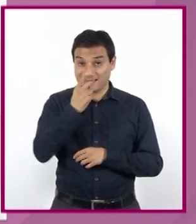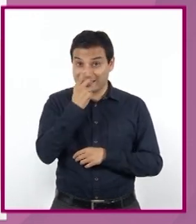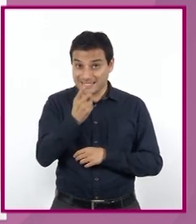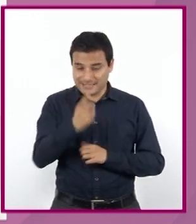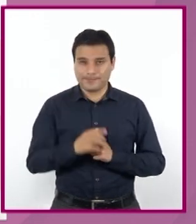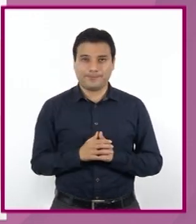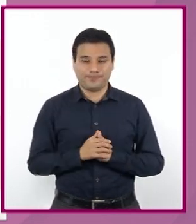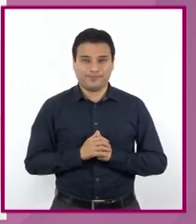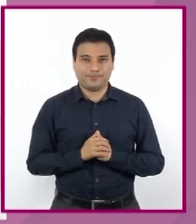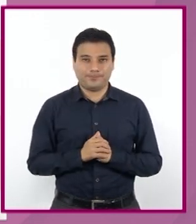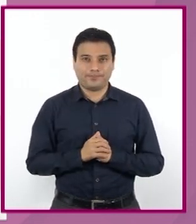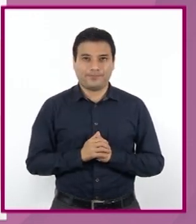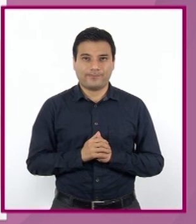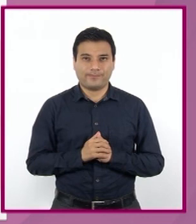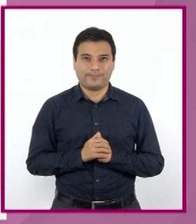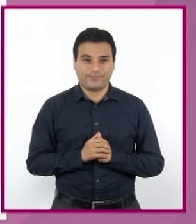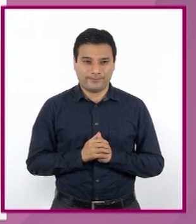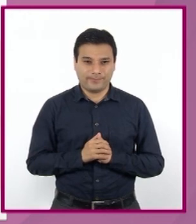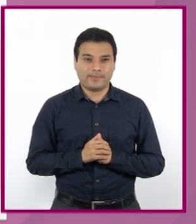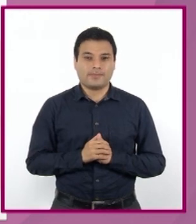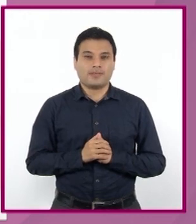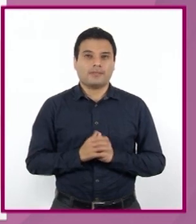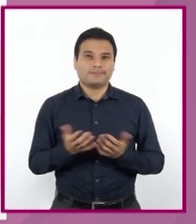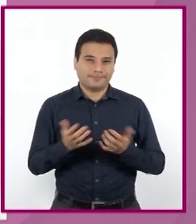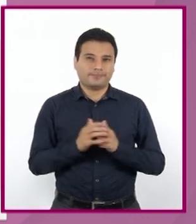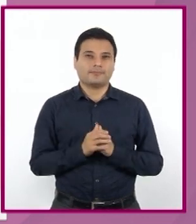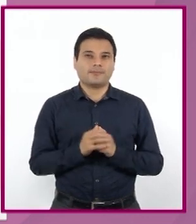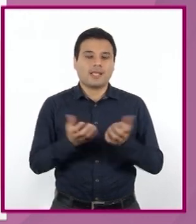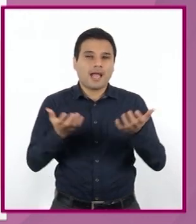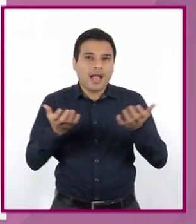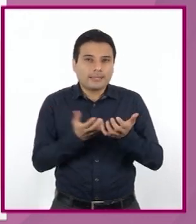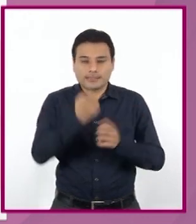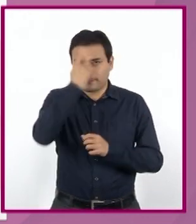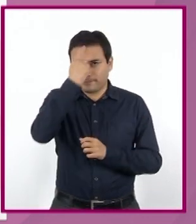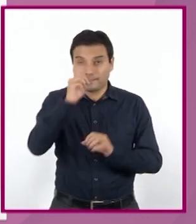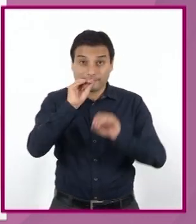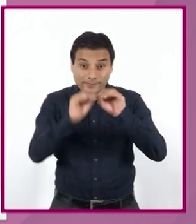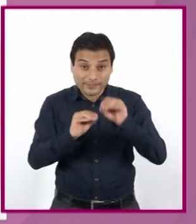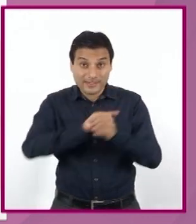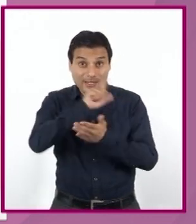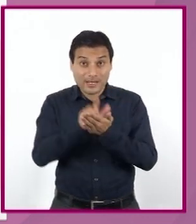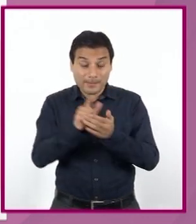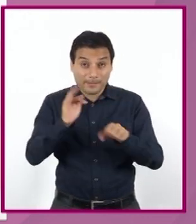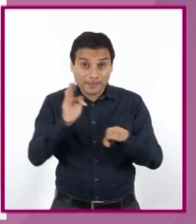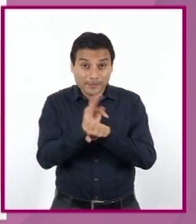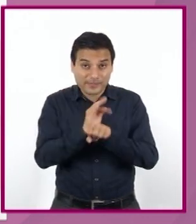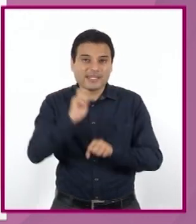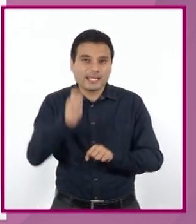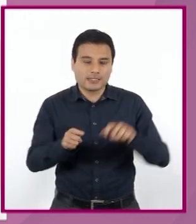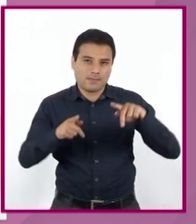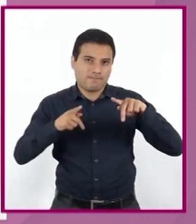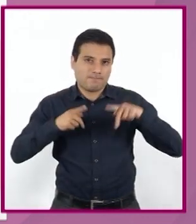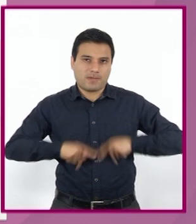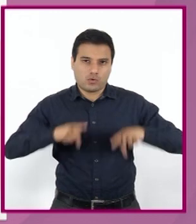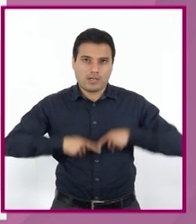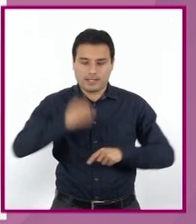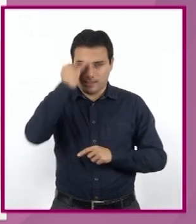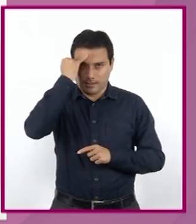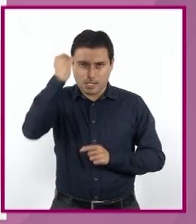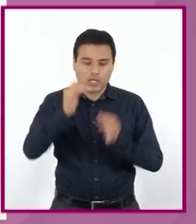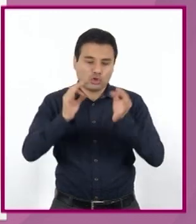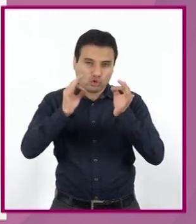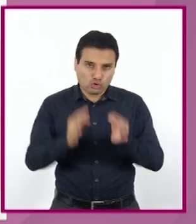que las obras protegidas por esta ley son aquellas de creación original susceptibles de